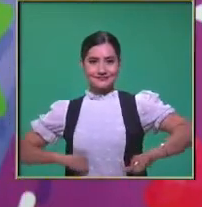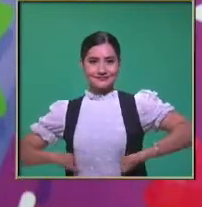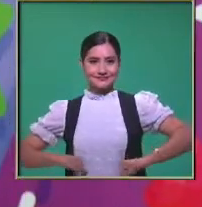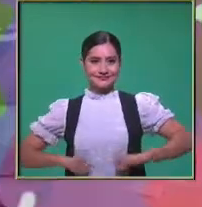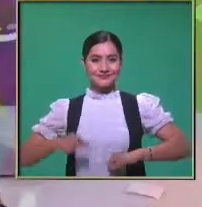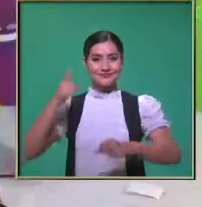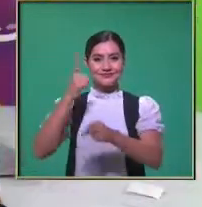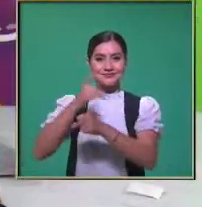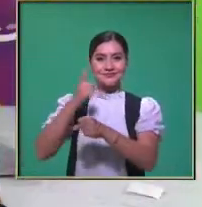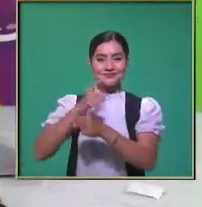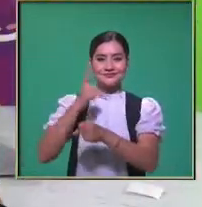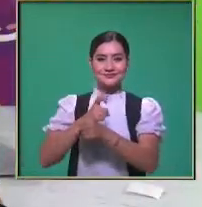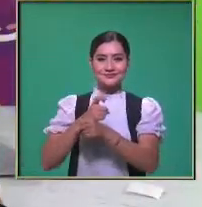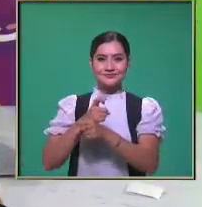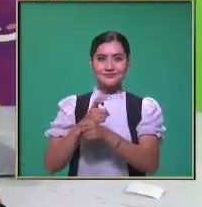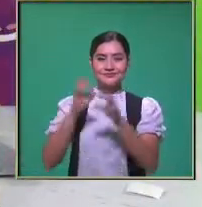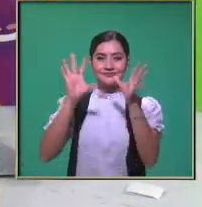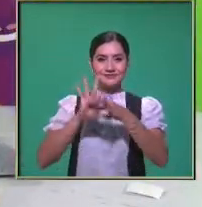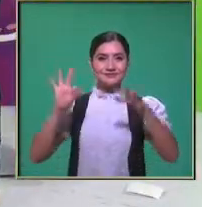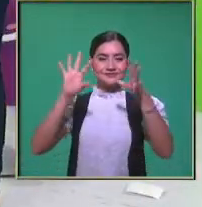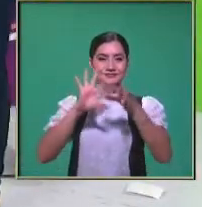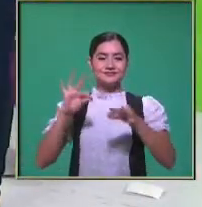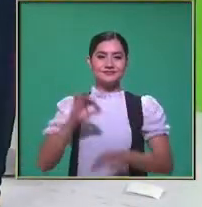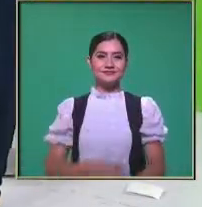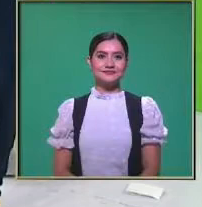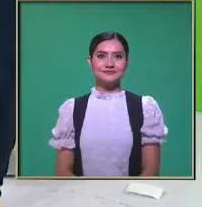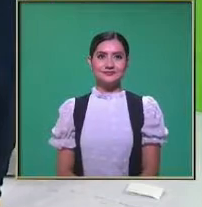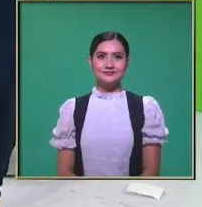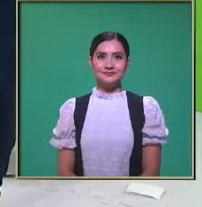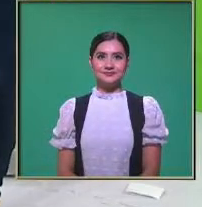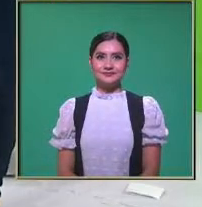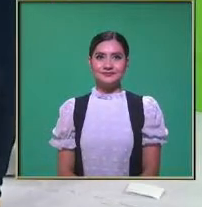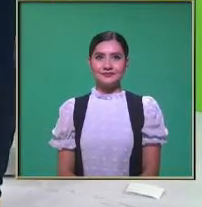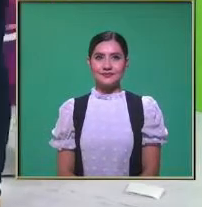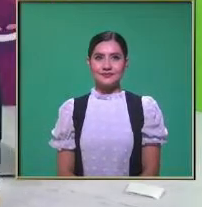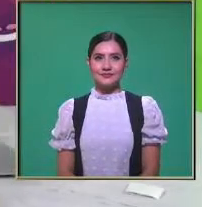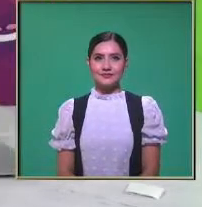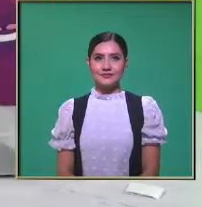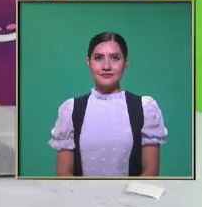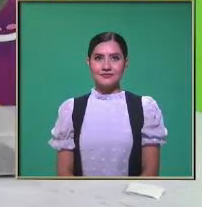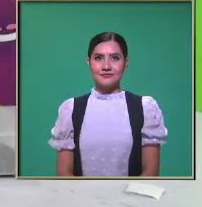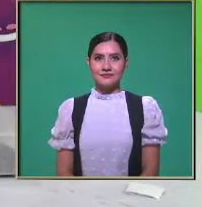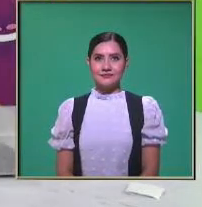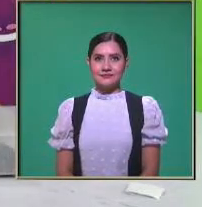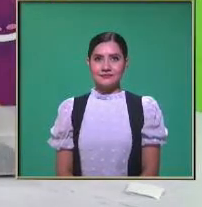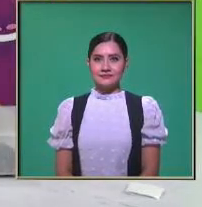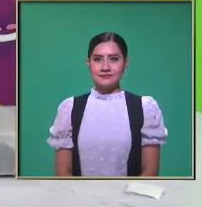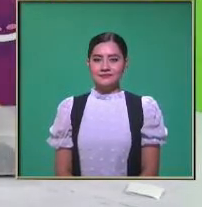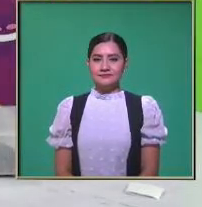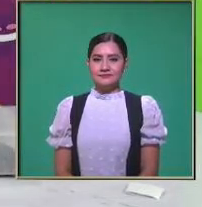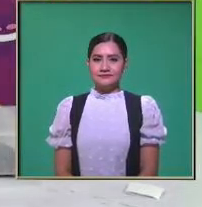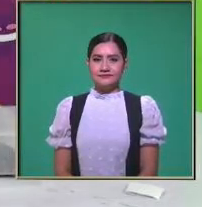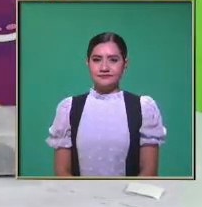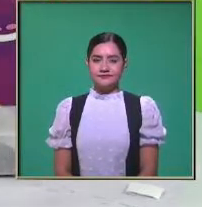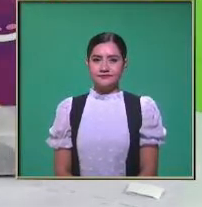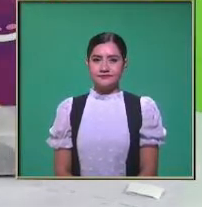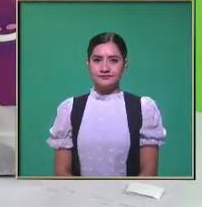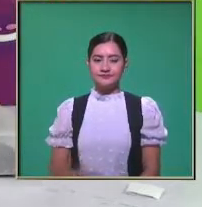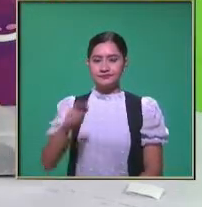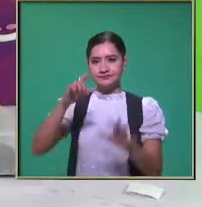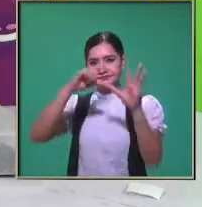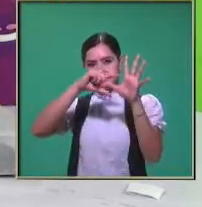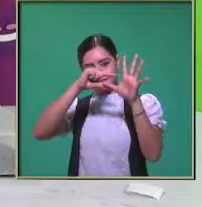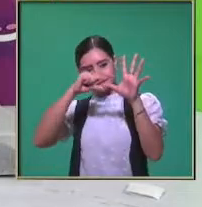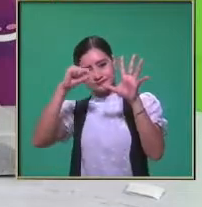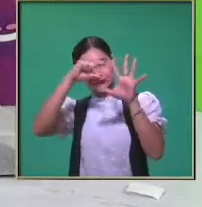la primera actividad del día de hoy. Trajimos nosotros preparadas, por aquí tenemos atrás unas ramitas. Ajá. Unas ramitas con